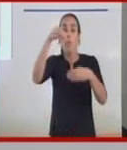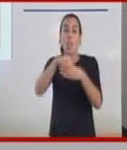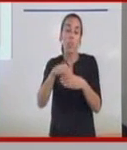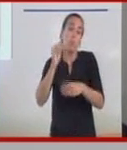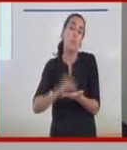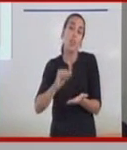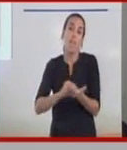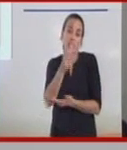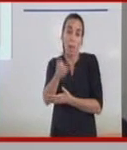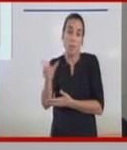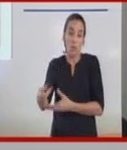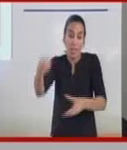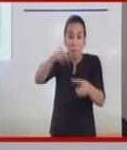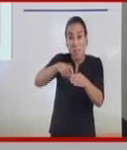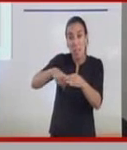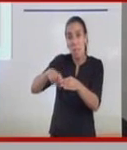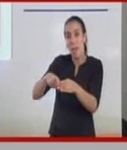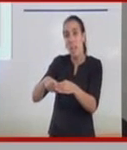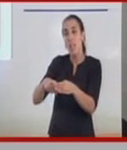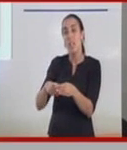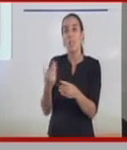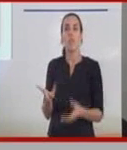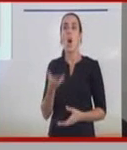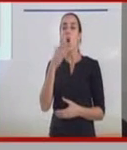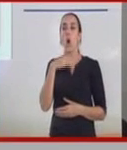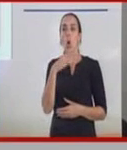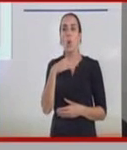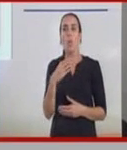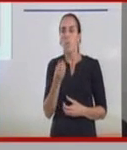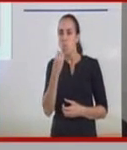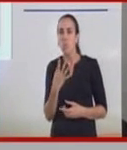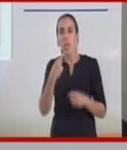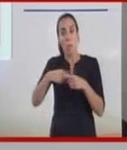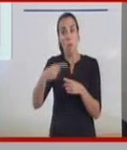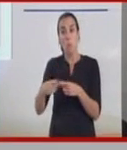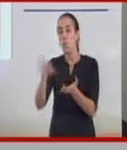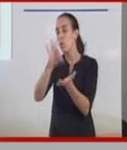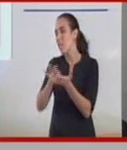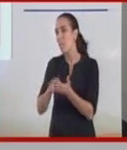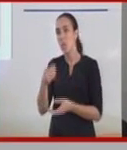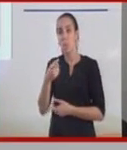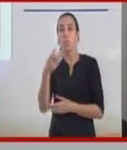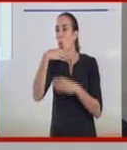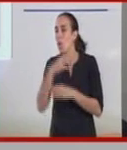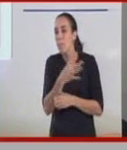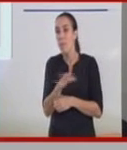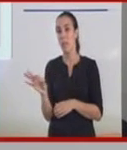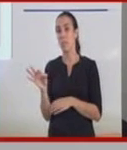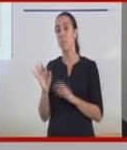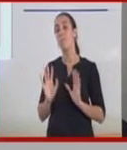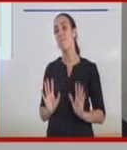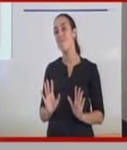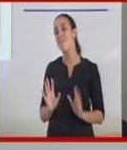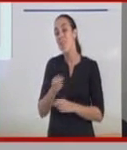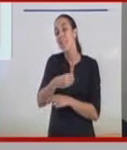ya conociendo muy en detalle el producto o servicio que se quiere diseñar, muy condicionados, y a lo mejor